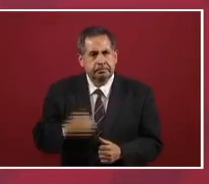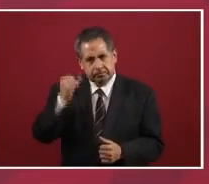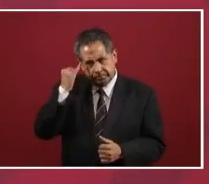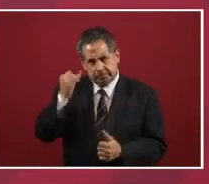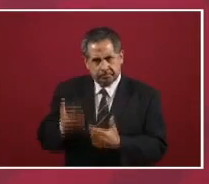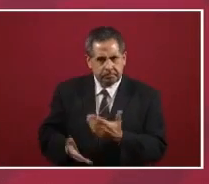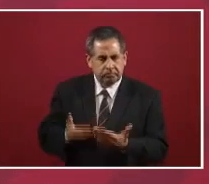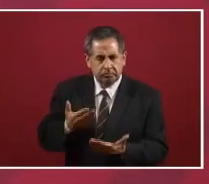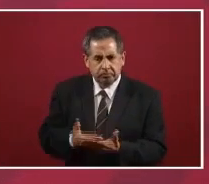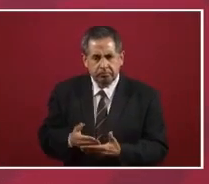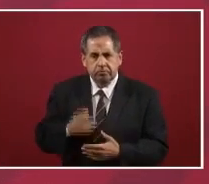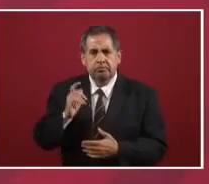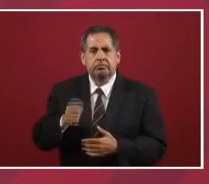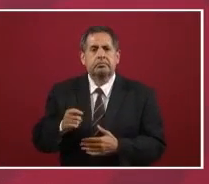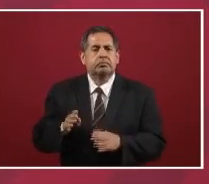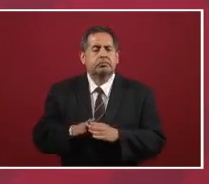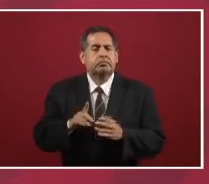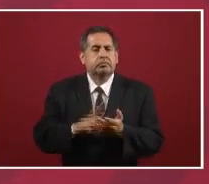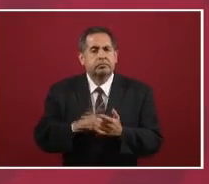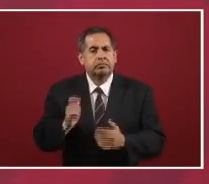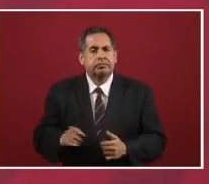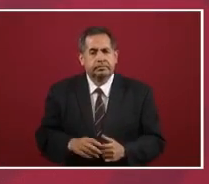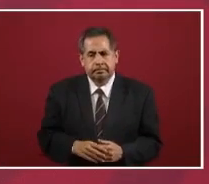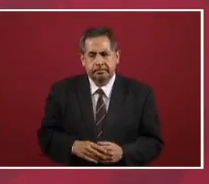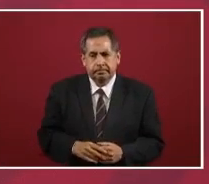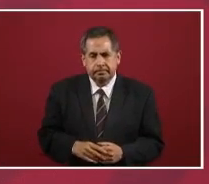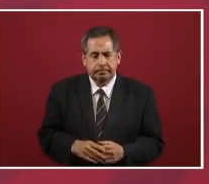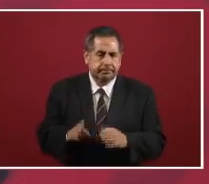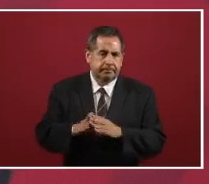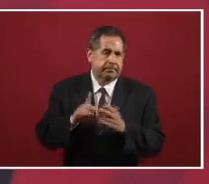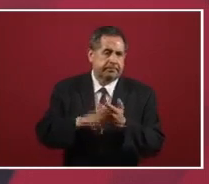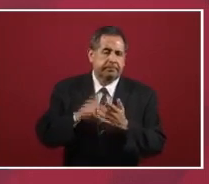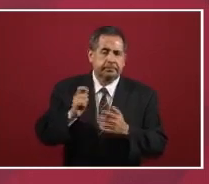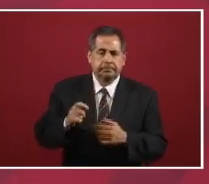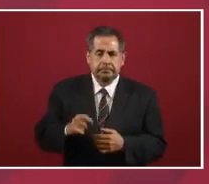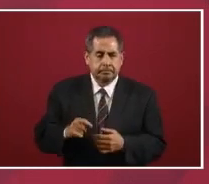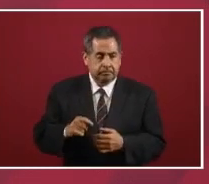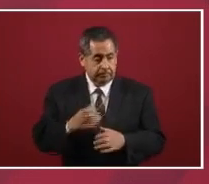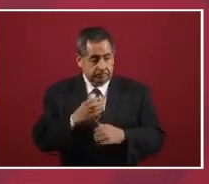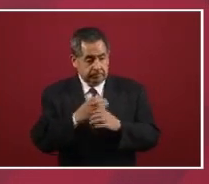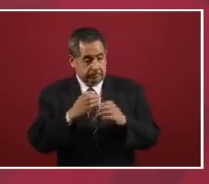proponiendo, que va a consistir en que un bien